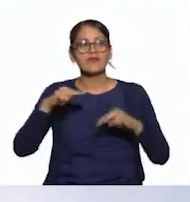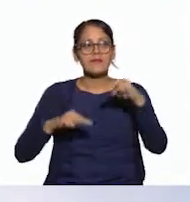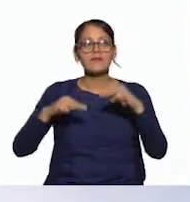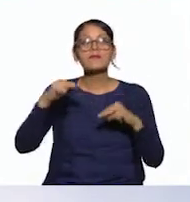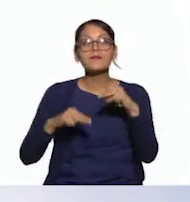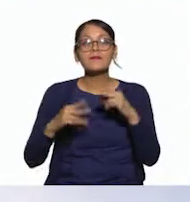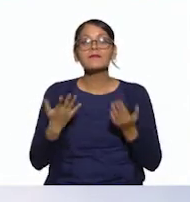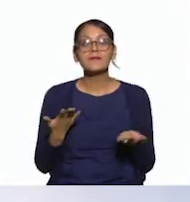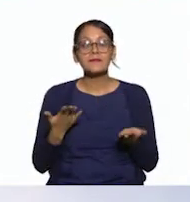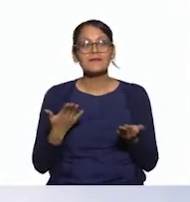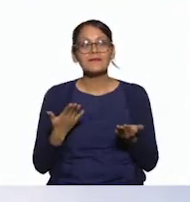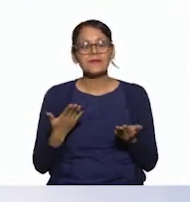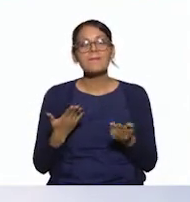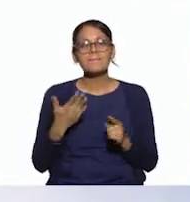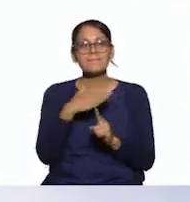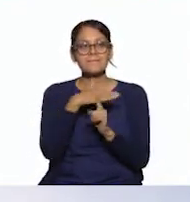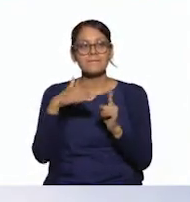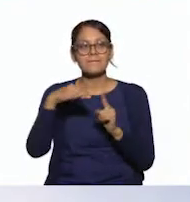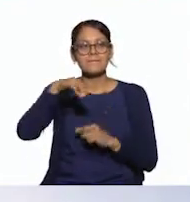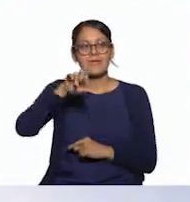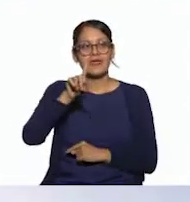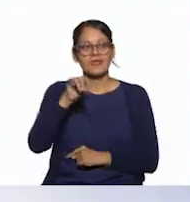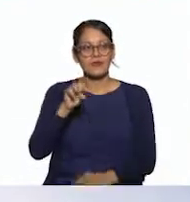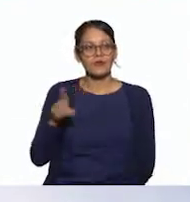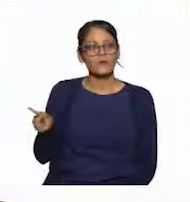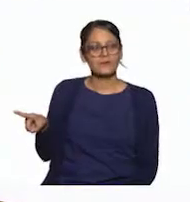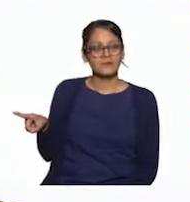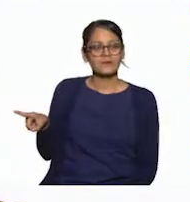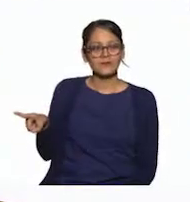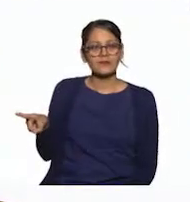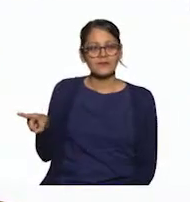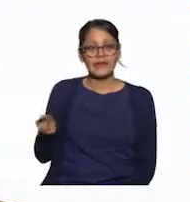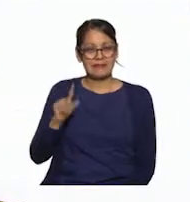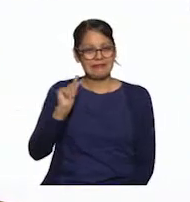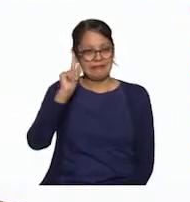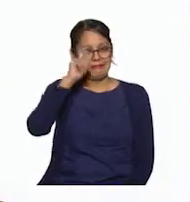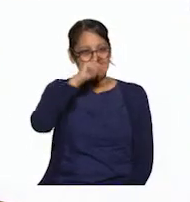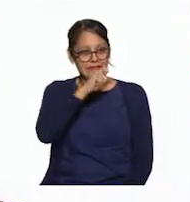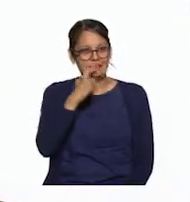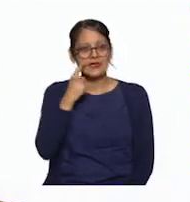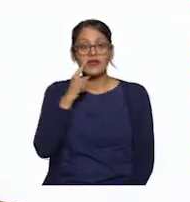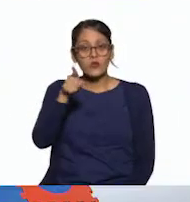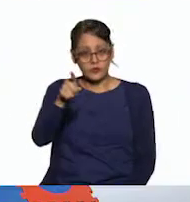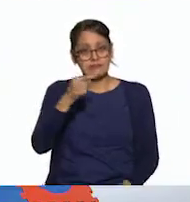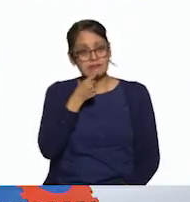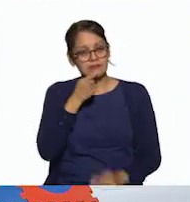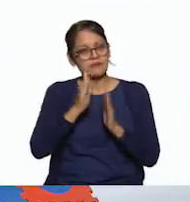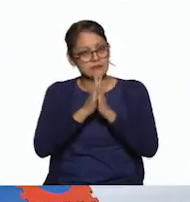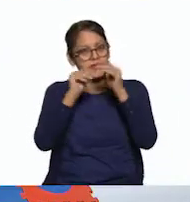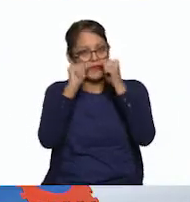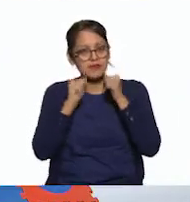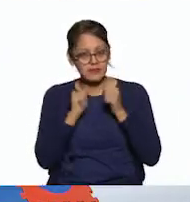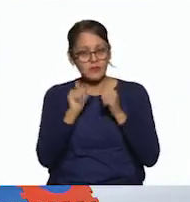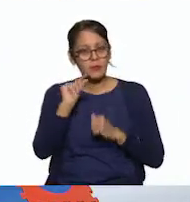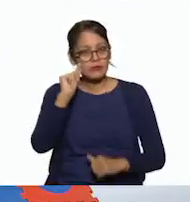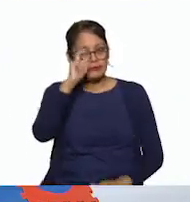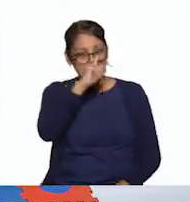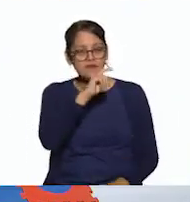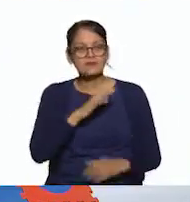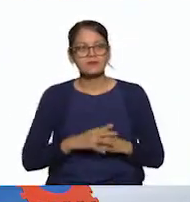nivel medio. ¿Y cómo es el nivel medio? Este está complicado, ¿eh? Así que niñas, niños, pongan mucha, mucha atención. Uh-huh.